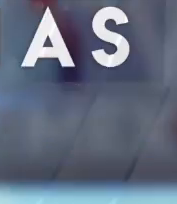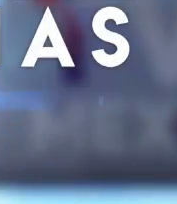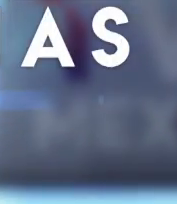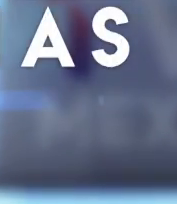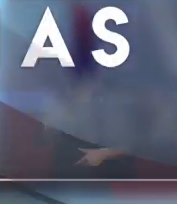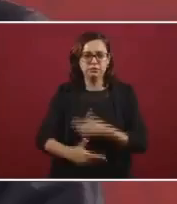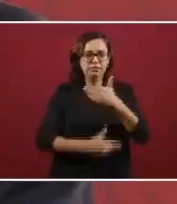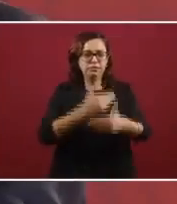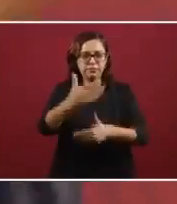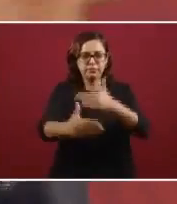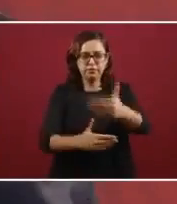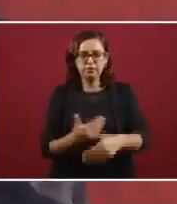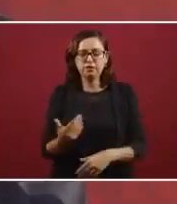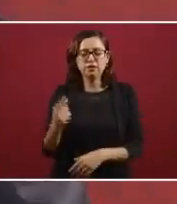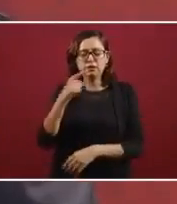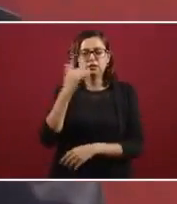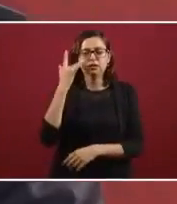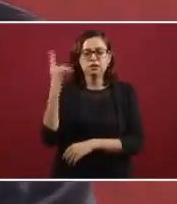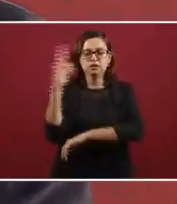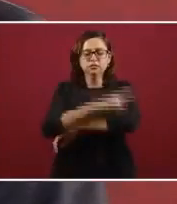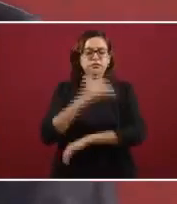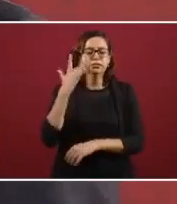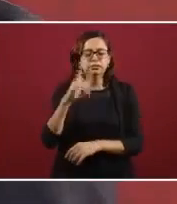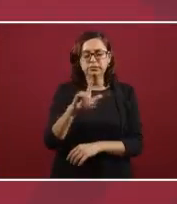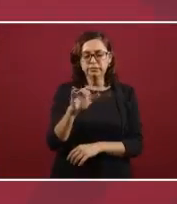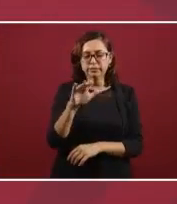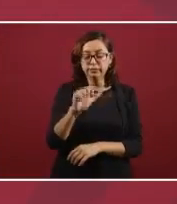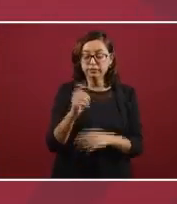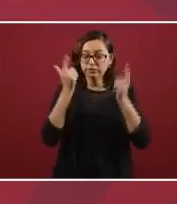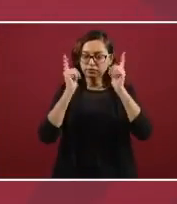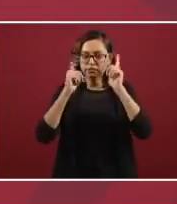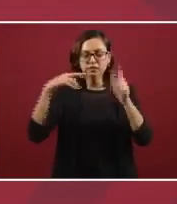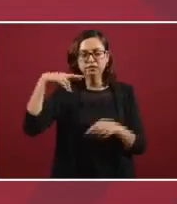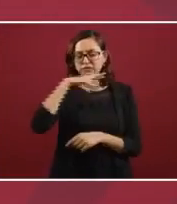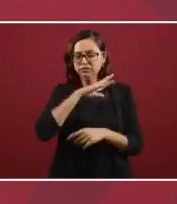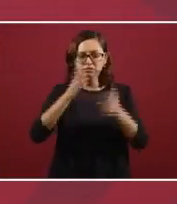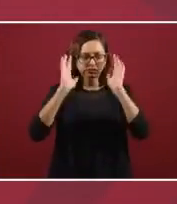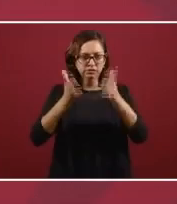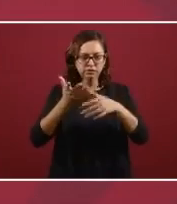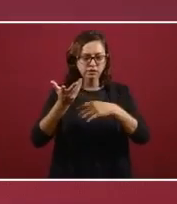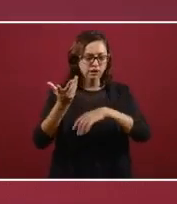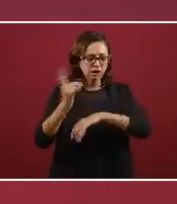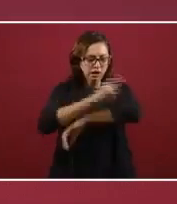Obrador. Lo del aeropuerto de Santa Lucía, yo espero que pronto ya se